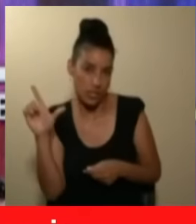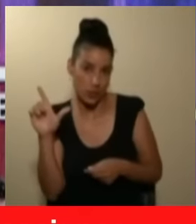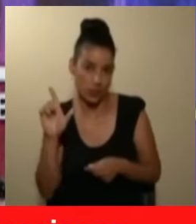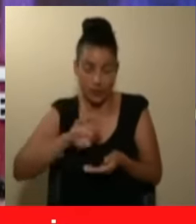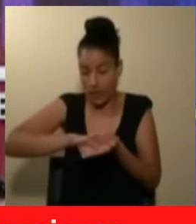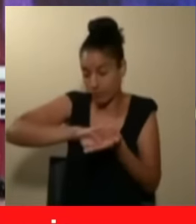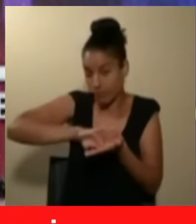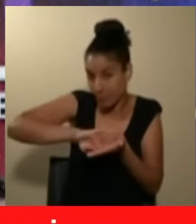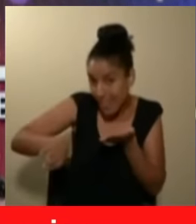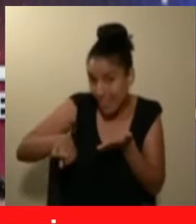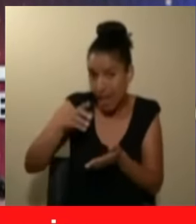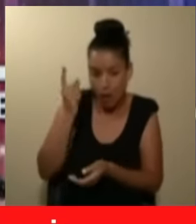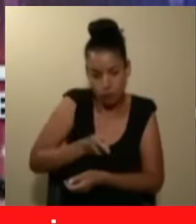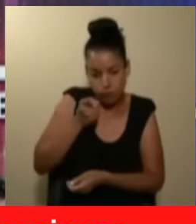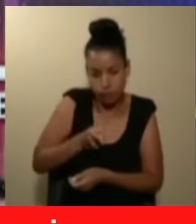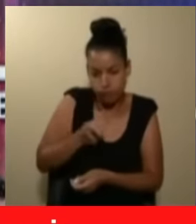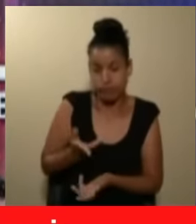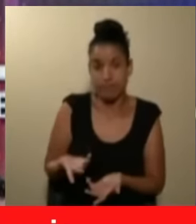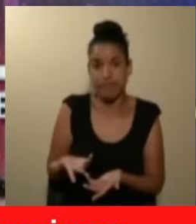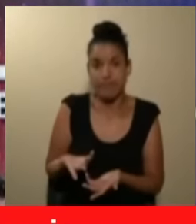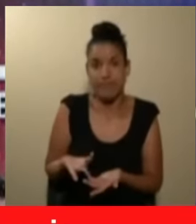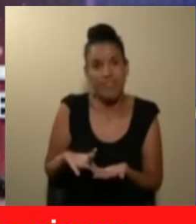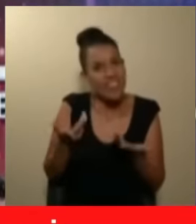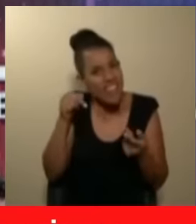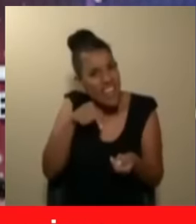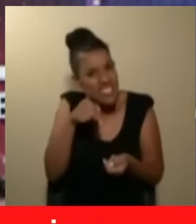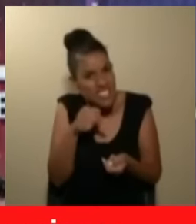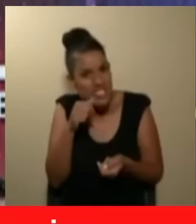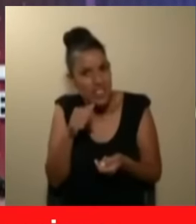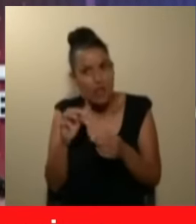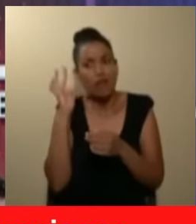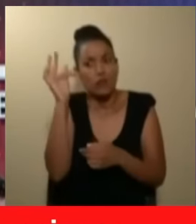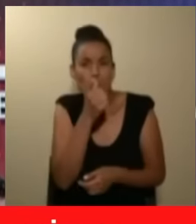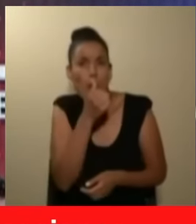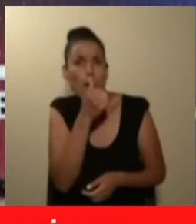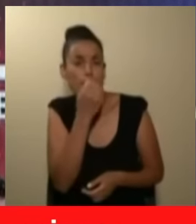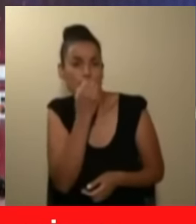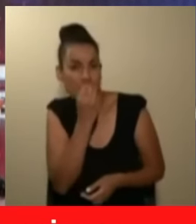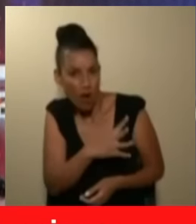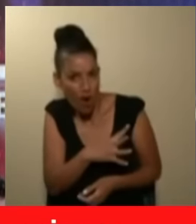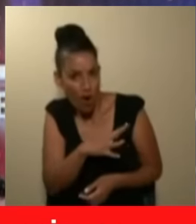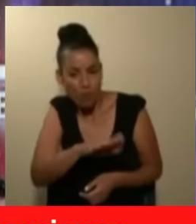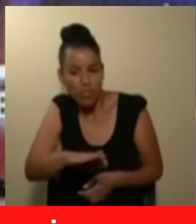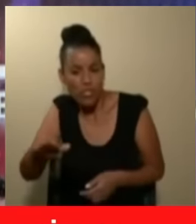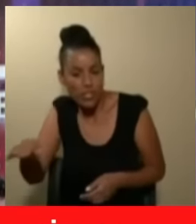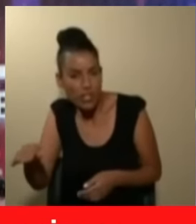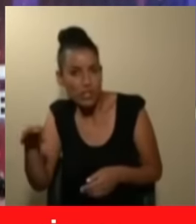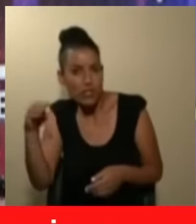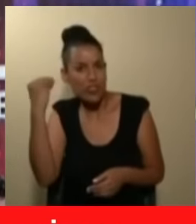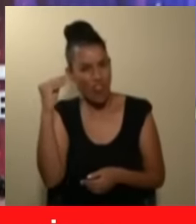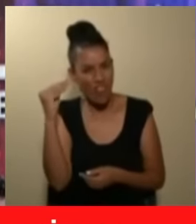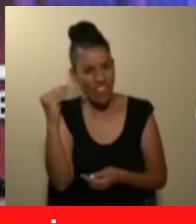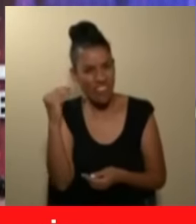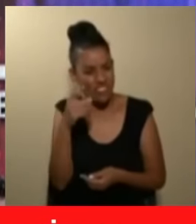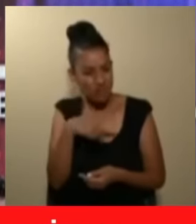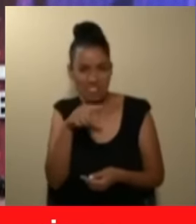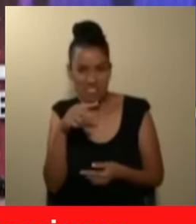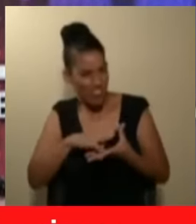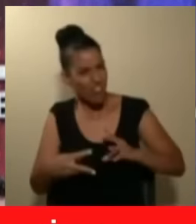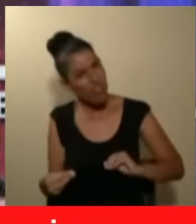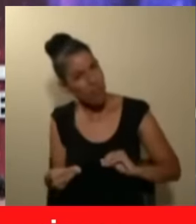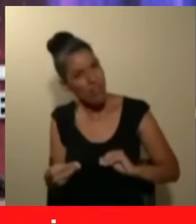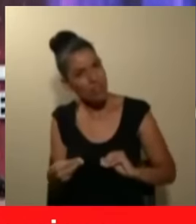así que va a mejorar la educación de nuestros niños, niñas y jóvenes? No creemos que esta sea la forma en que realmente